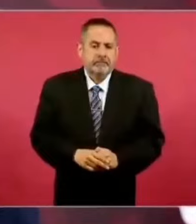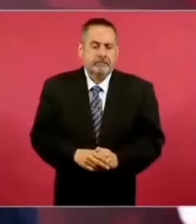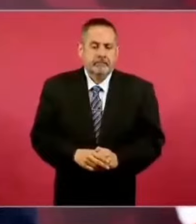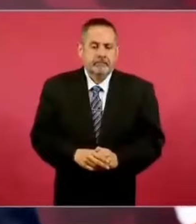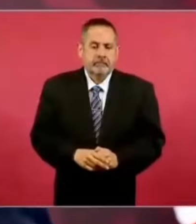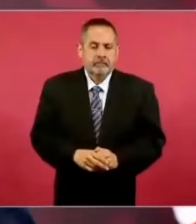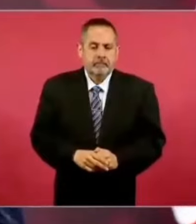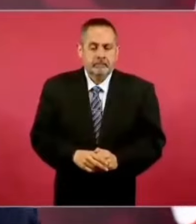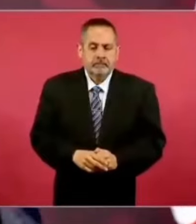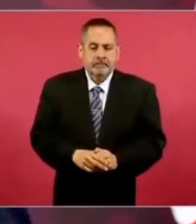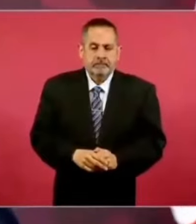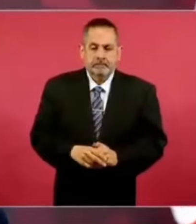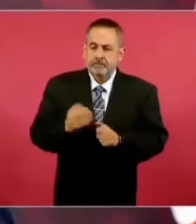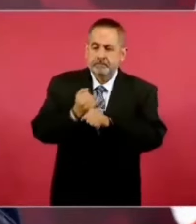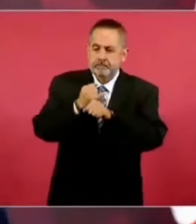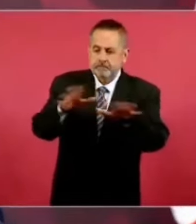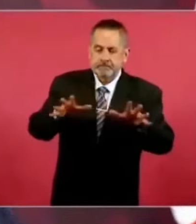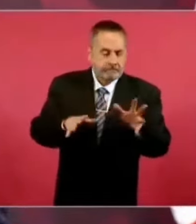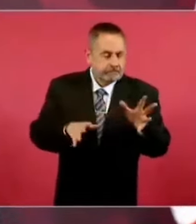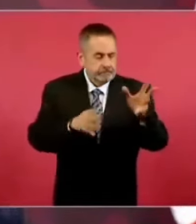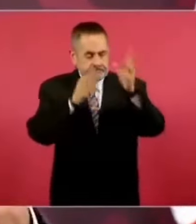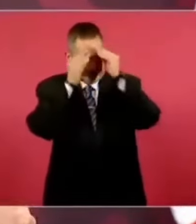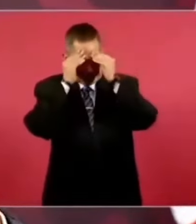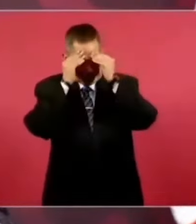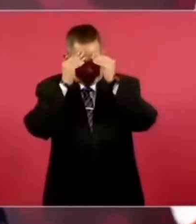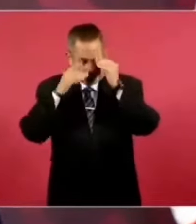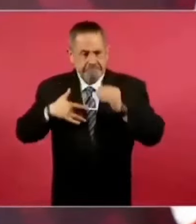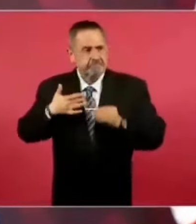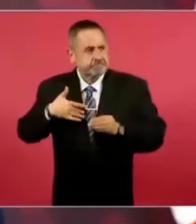es lo que hace una sociedad mejor,